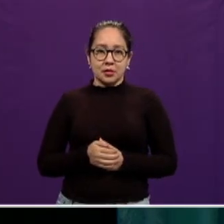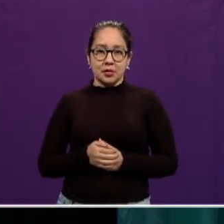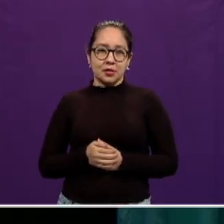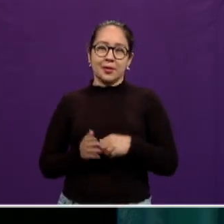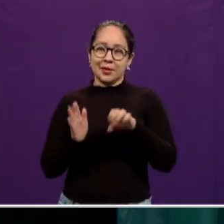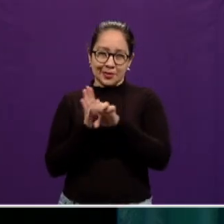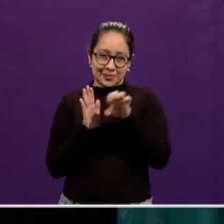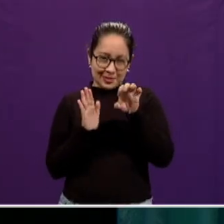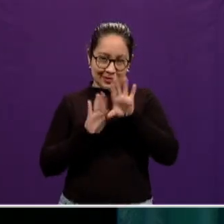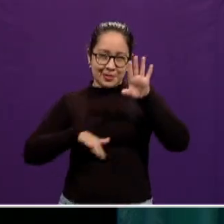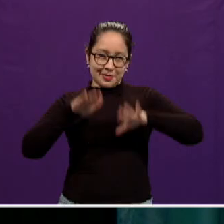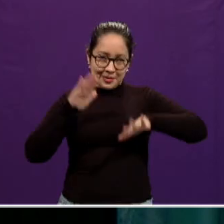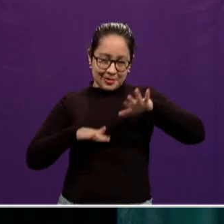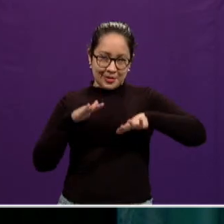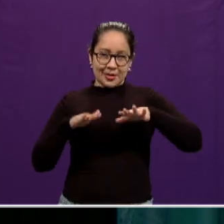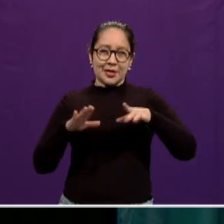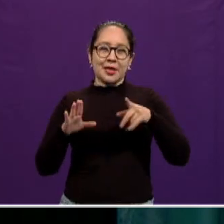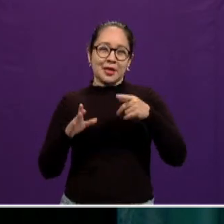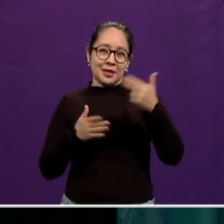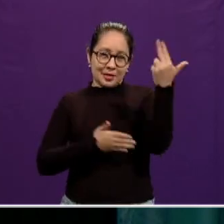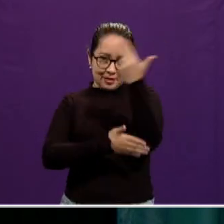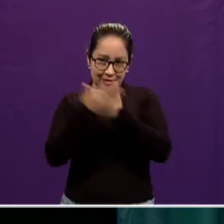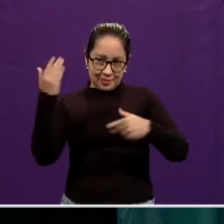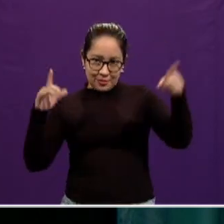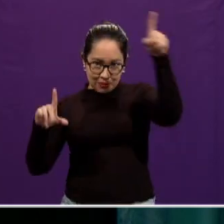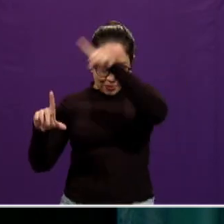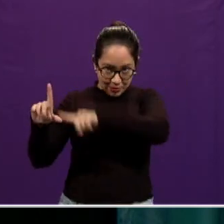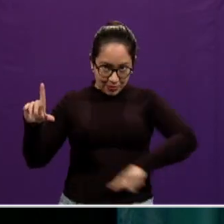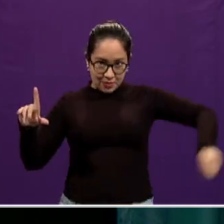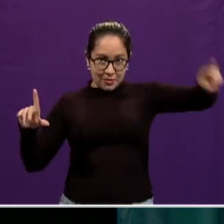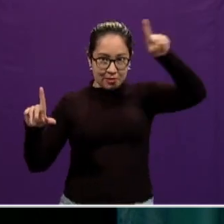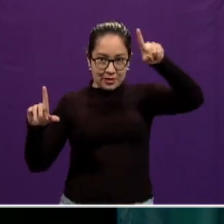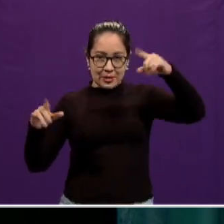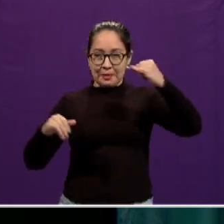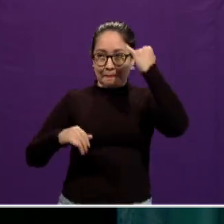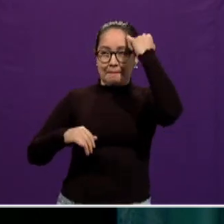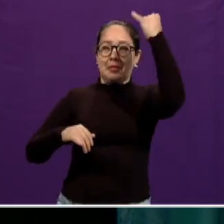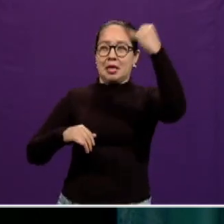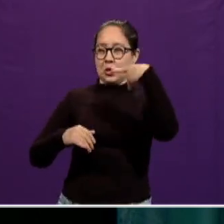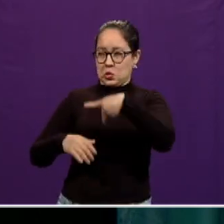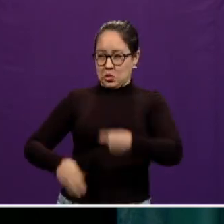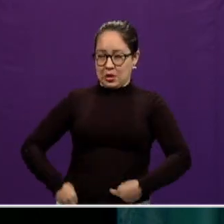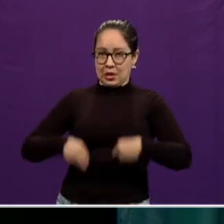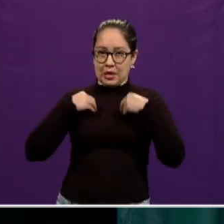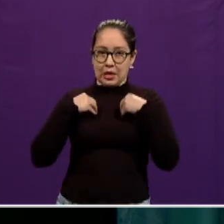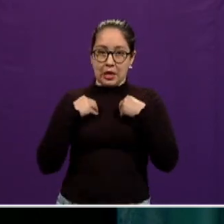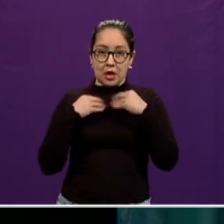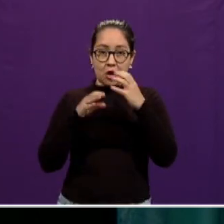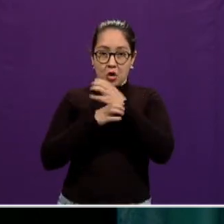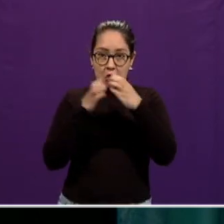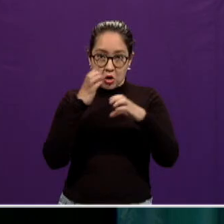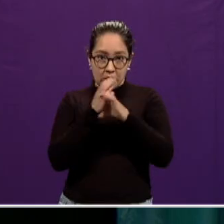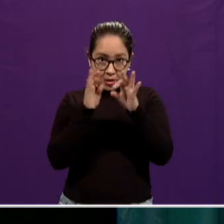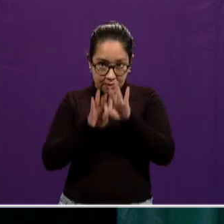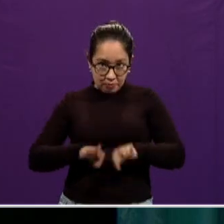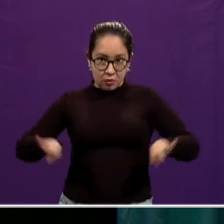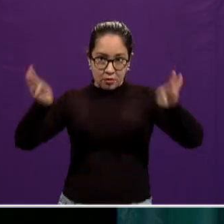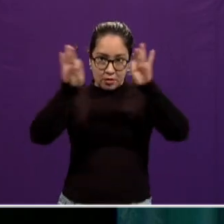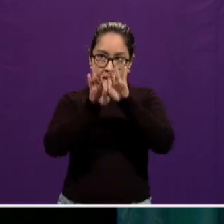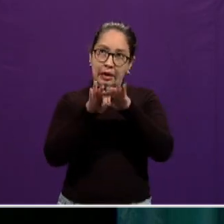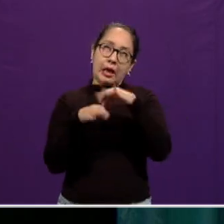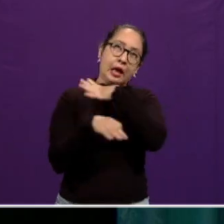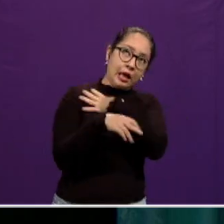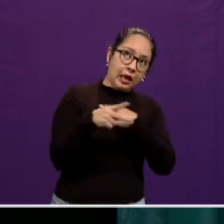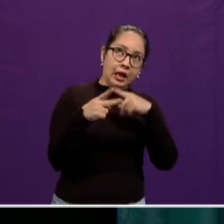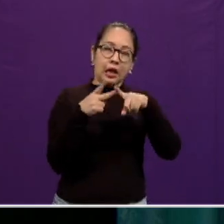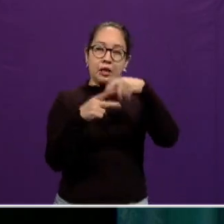una gráfica de pastel y le digo, imagínate que este pastel es tu vida, ¿no? Dime todas las cosas que son importantes para ti. Y entonces empiezan los